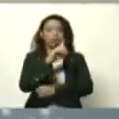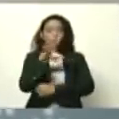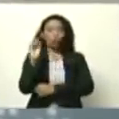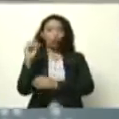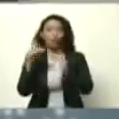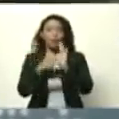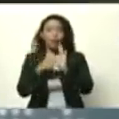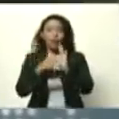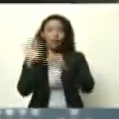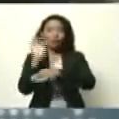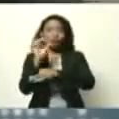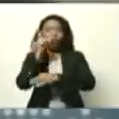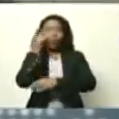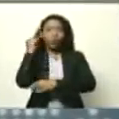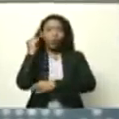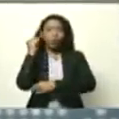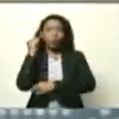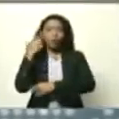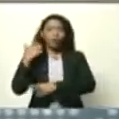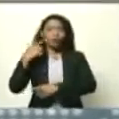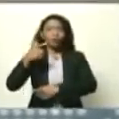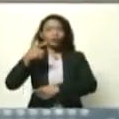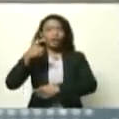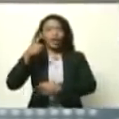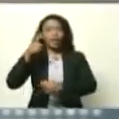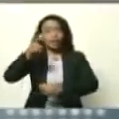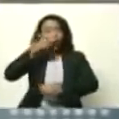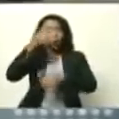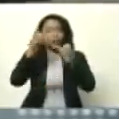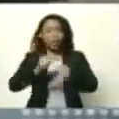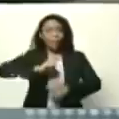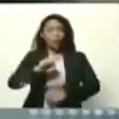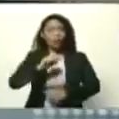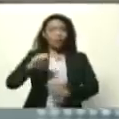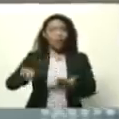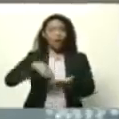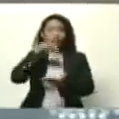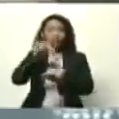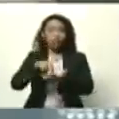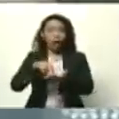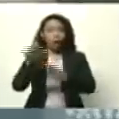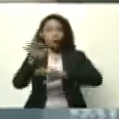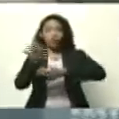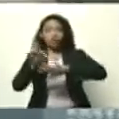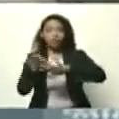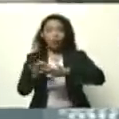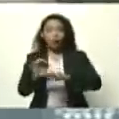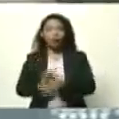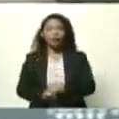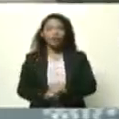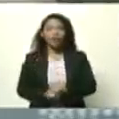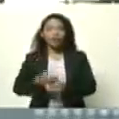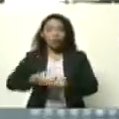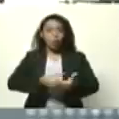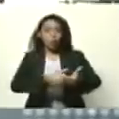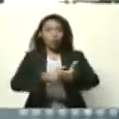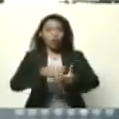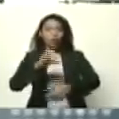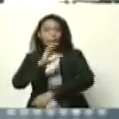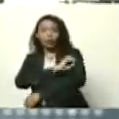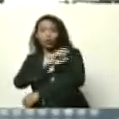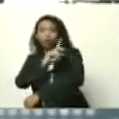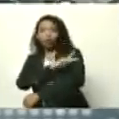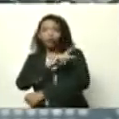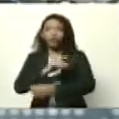150.000 funcionarios de nuestros organismos, de las policías nacionales, municipales, de los bomberos, de protección